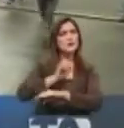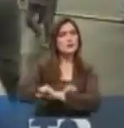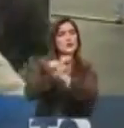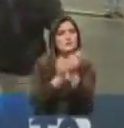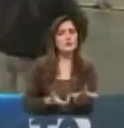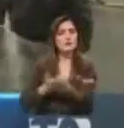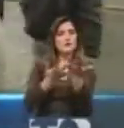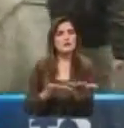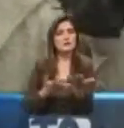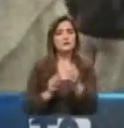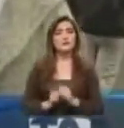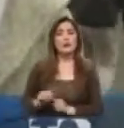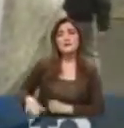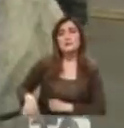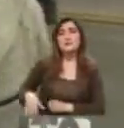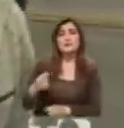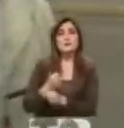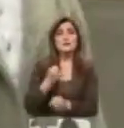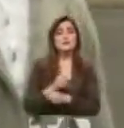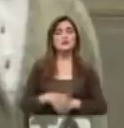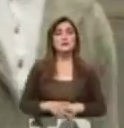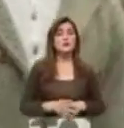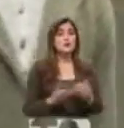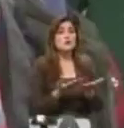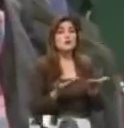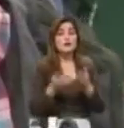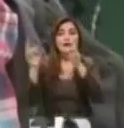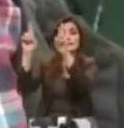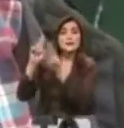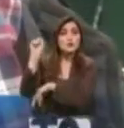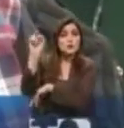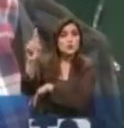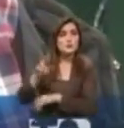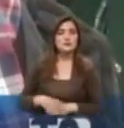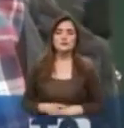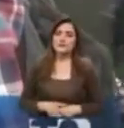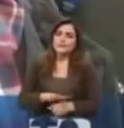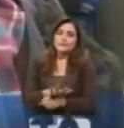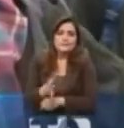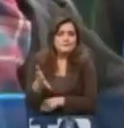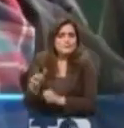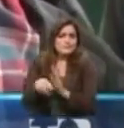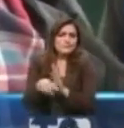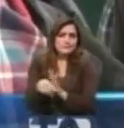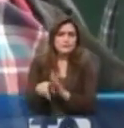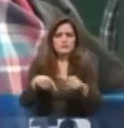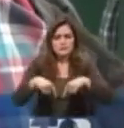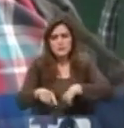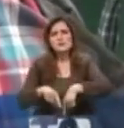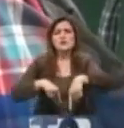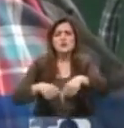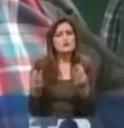y hasta el momento ya hay cuatro zona de trabajo desde el recreo obviamente como se puede ver afecta porque tiene que movilizarse